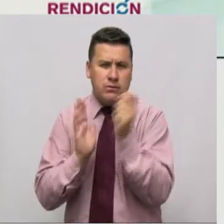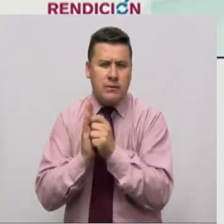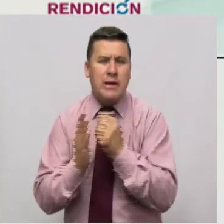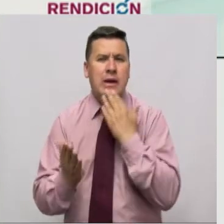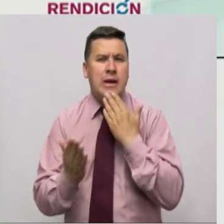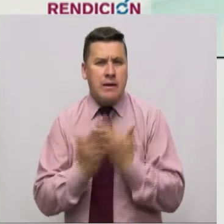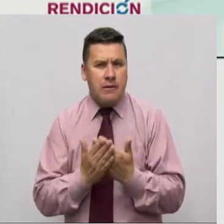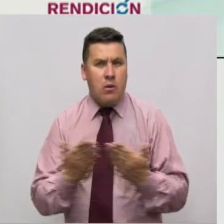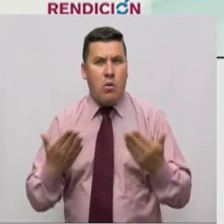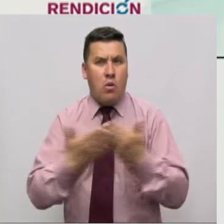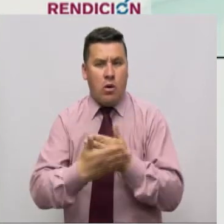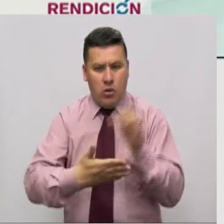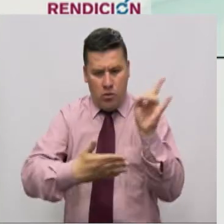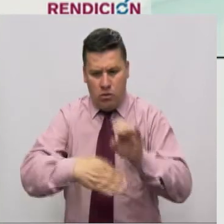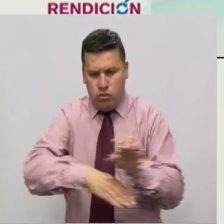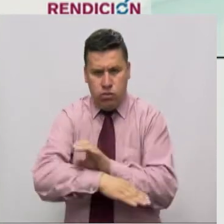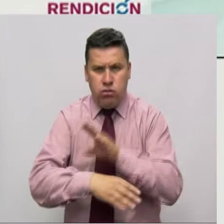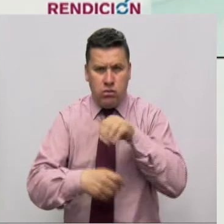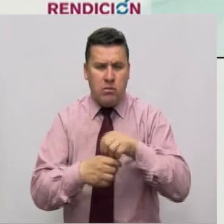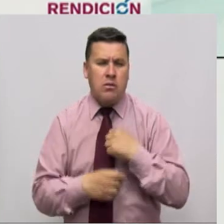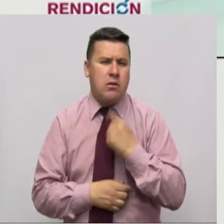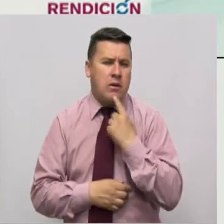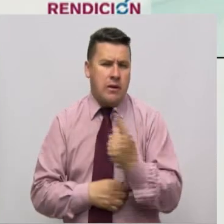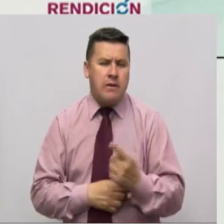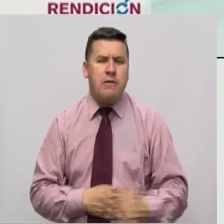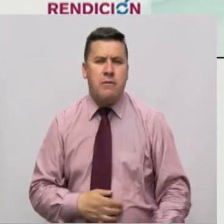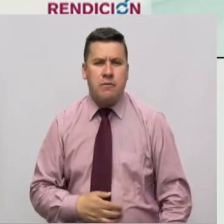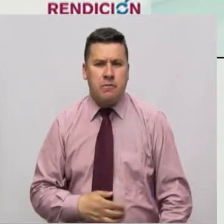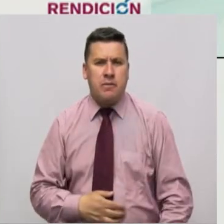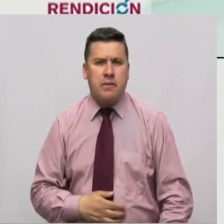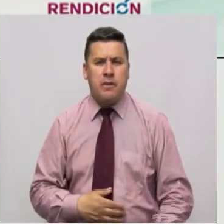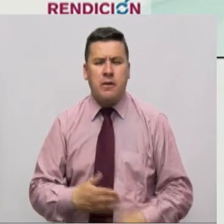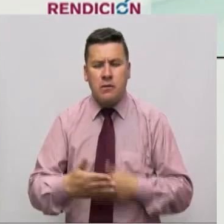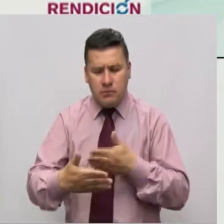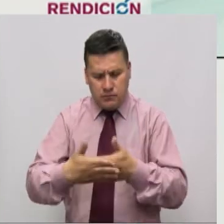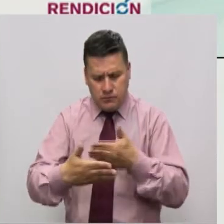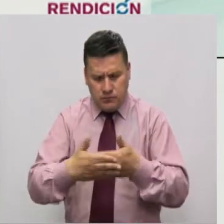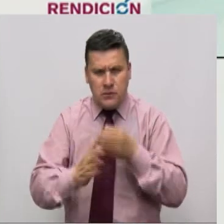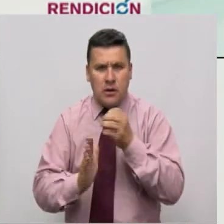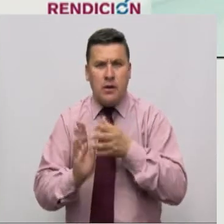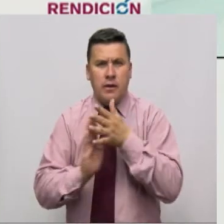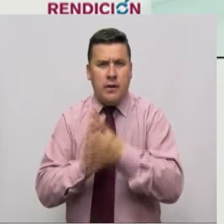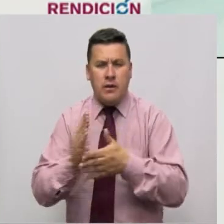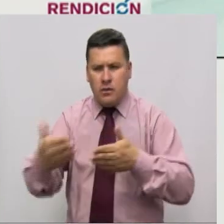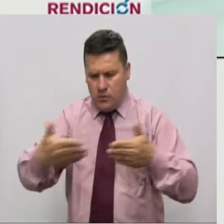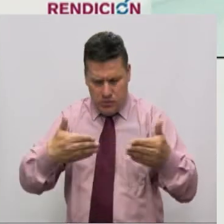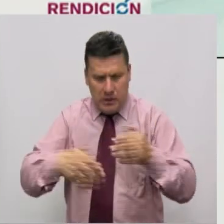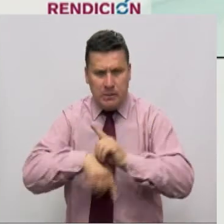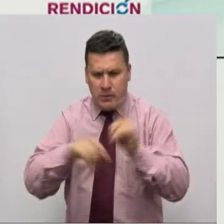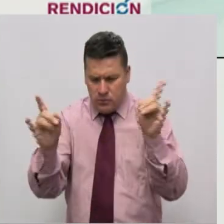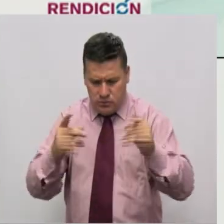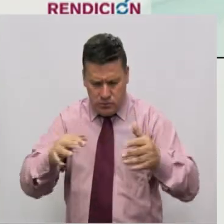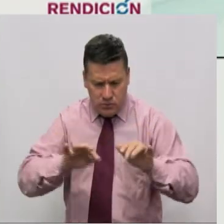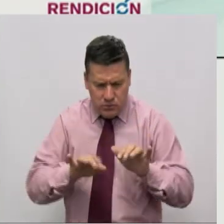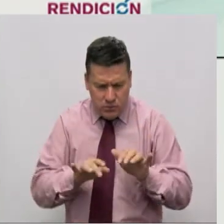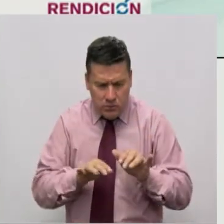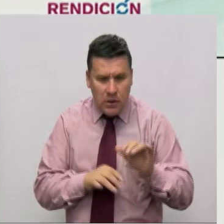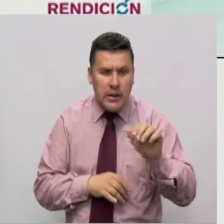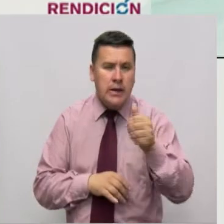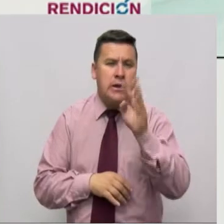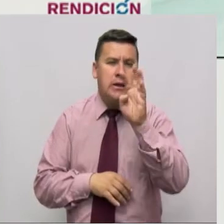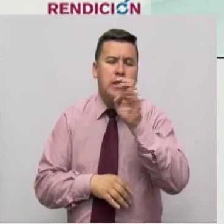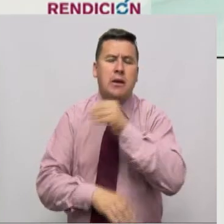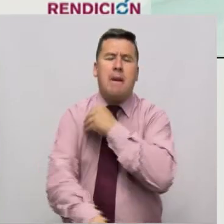Cabe anotar que gracias a modernos sistemas, como lo mencioné, de inteligencia de datos, se pudieron revisar en tiempo